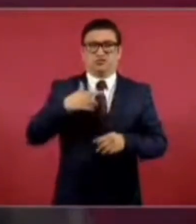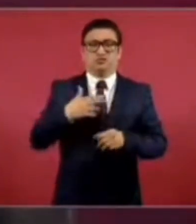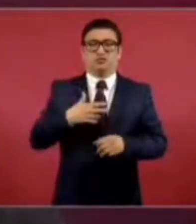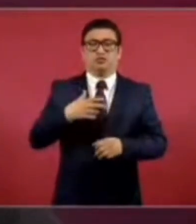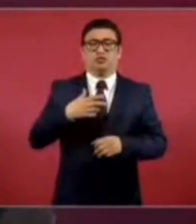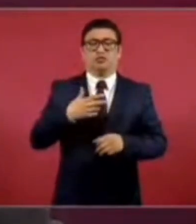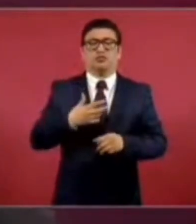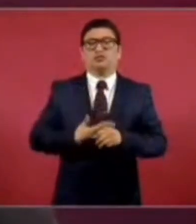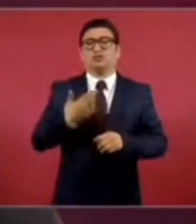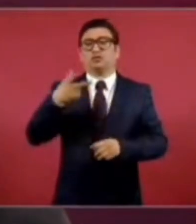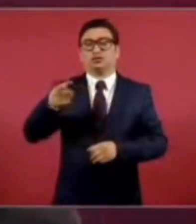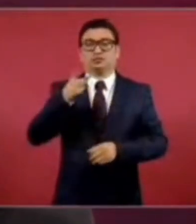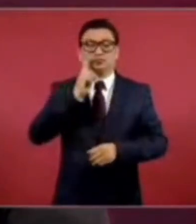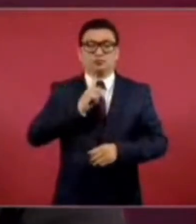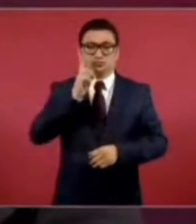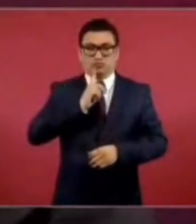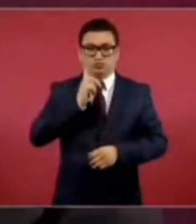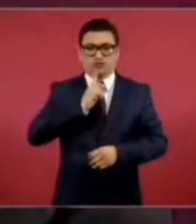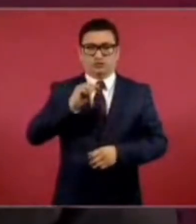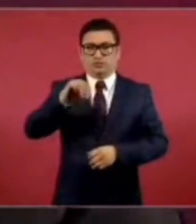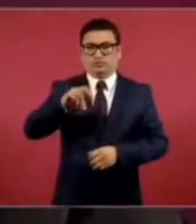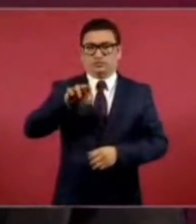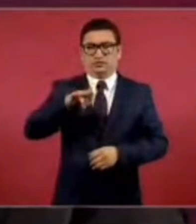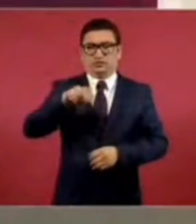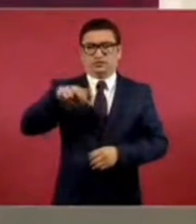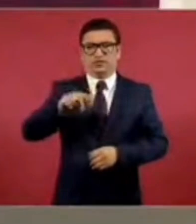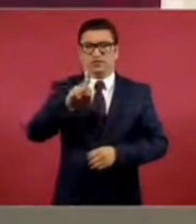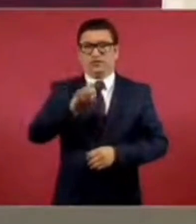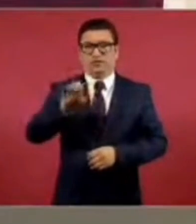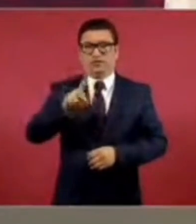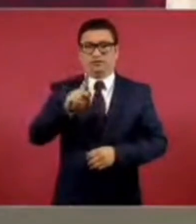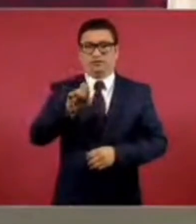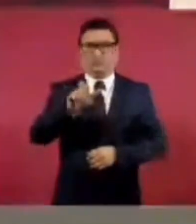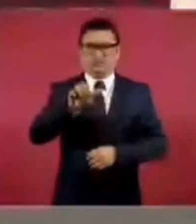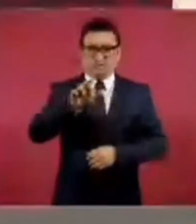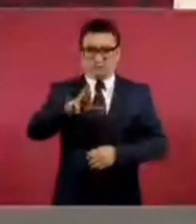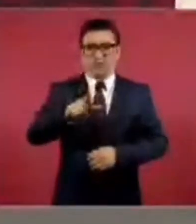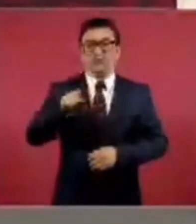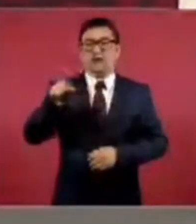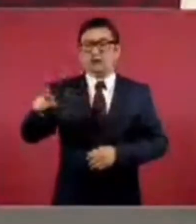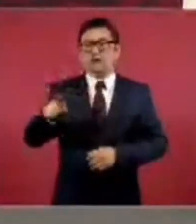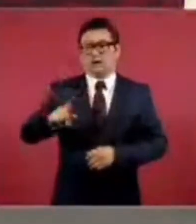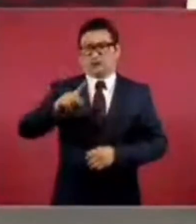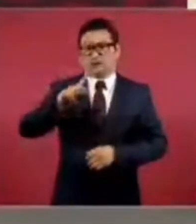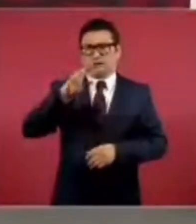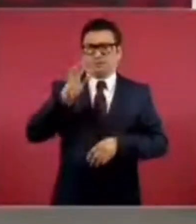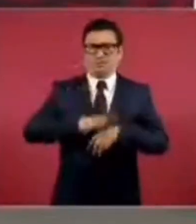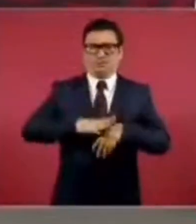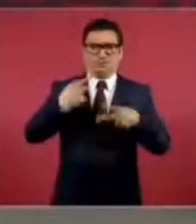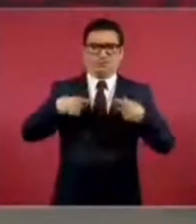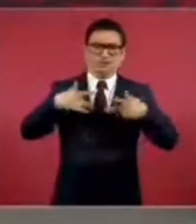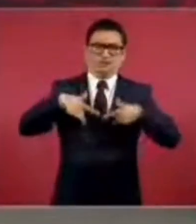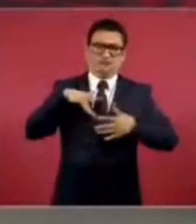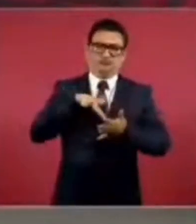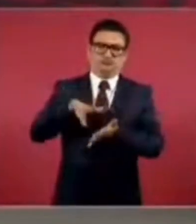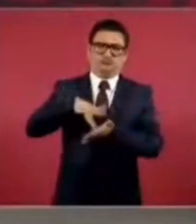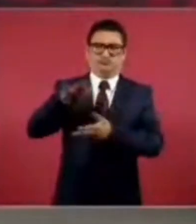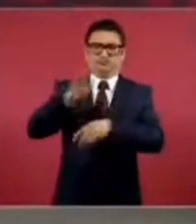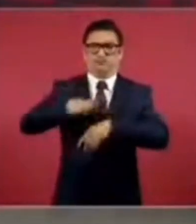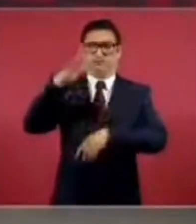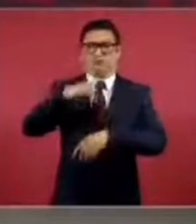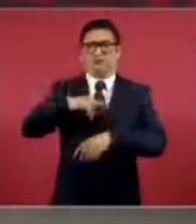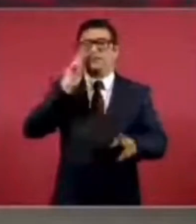gobernadora Marina del Pilar de las que tiene más respaldo y uno se